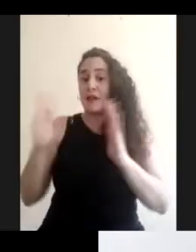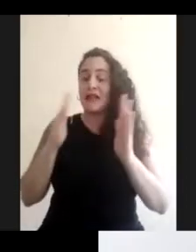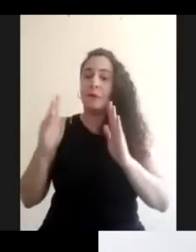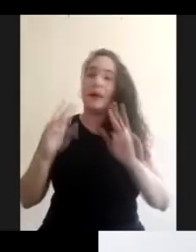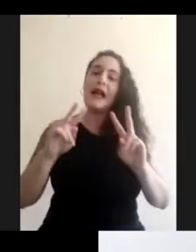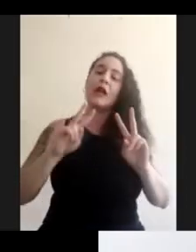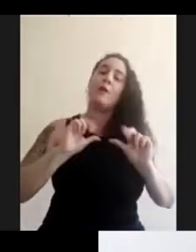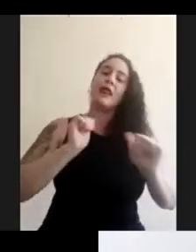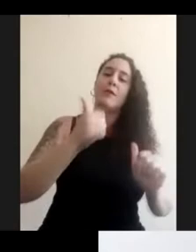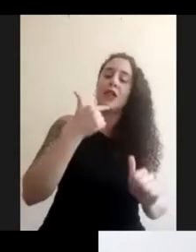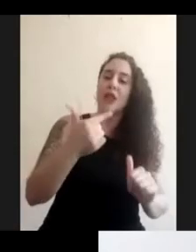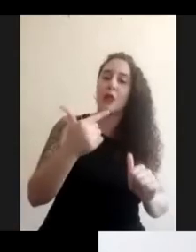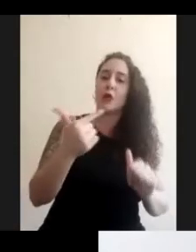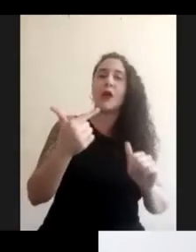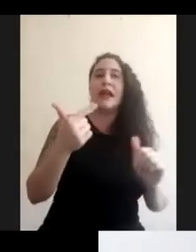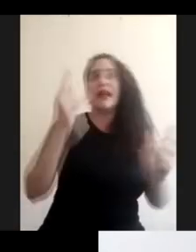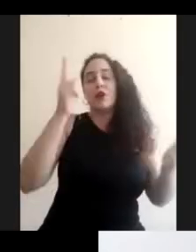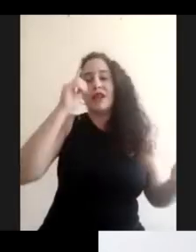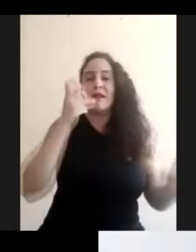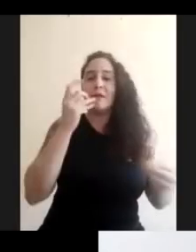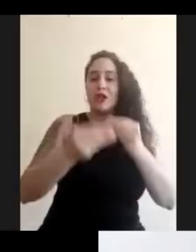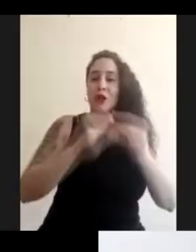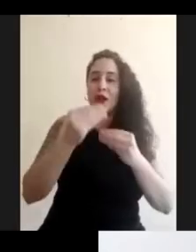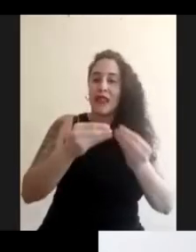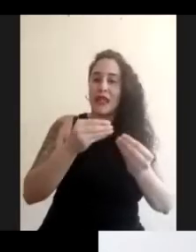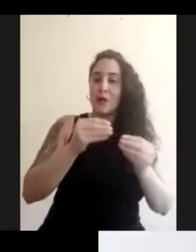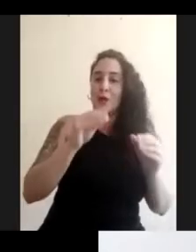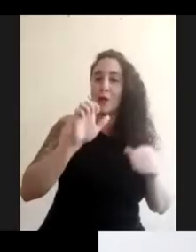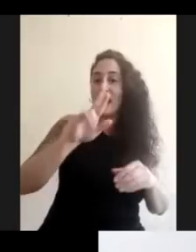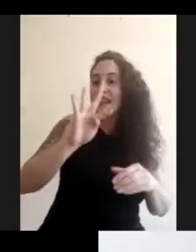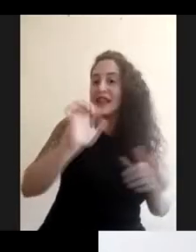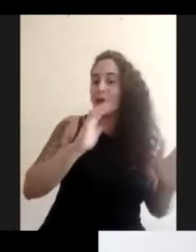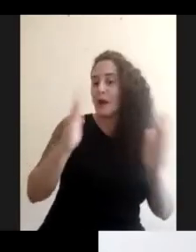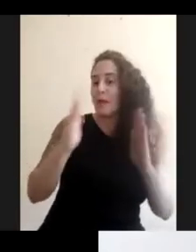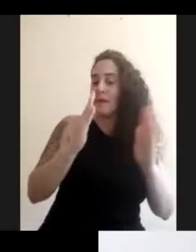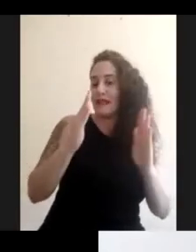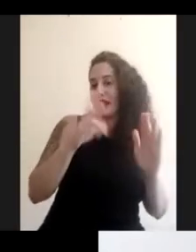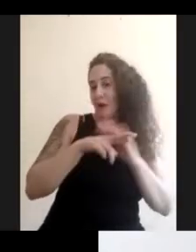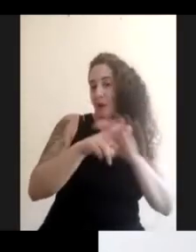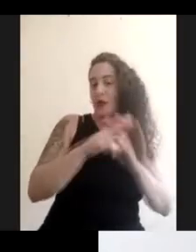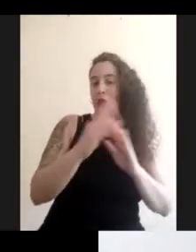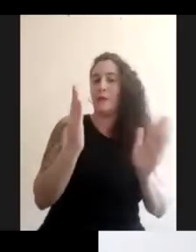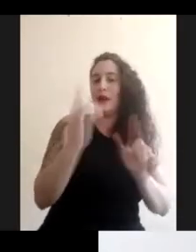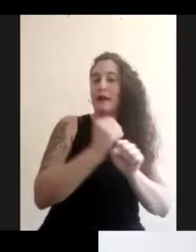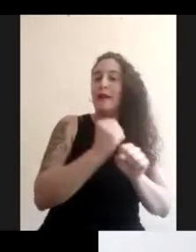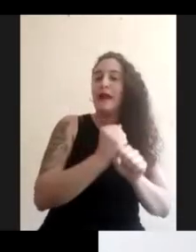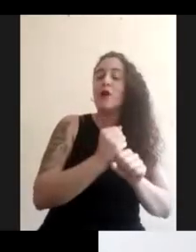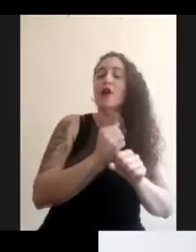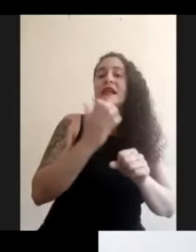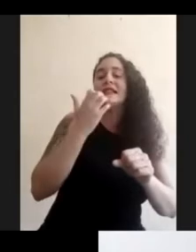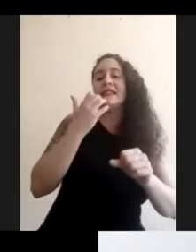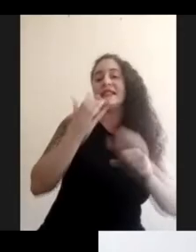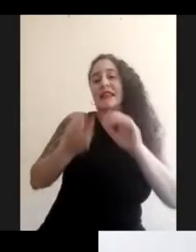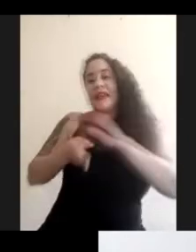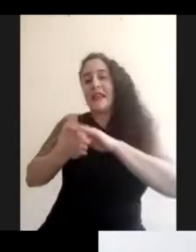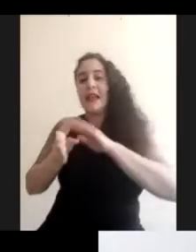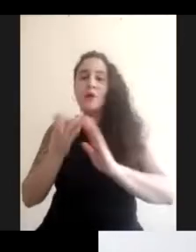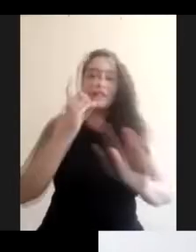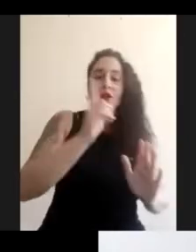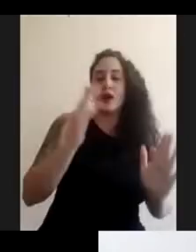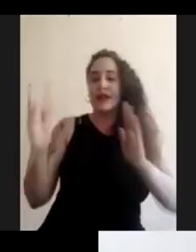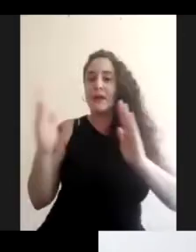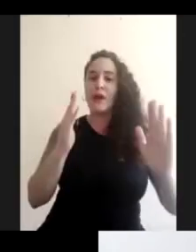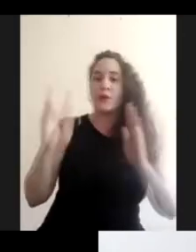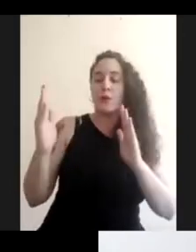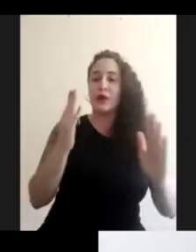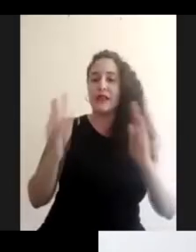contratos de manera temporal. Comenzamos diciendo que no sabíamos si no iban a hacer un ERTE, un expediente de regulación temporal de empleo, si seguíamos, si